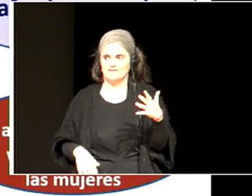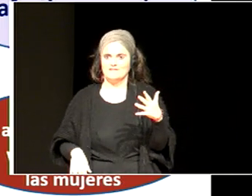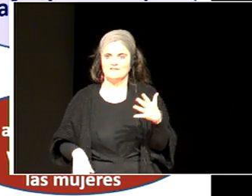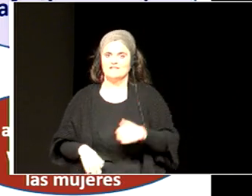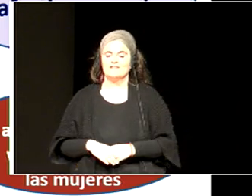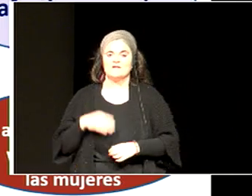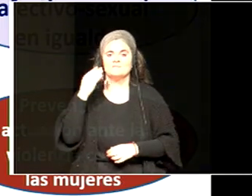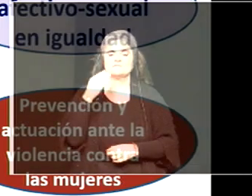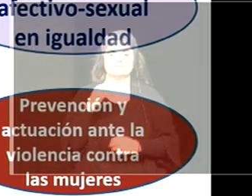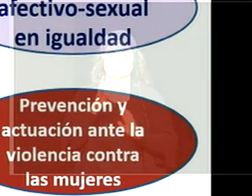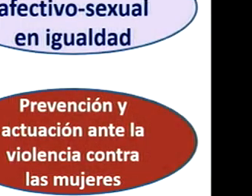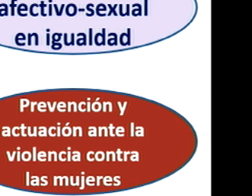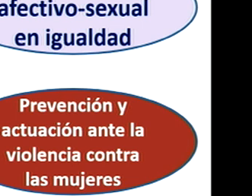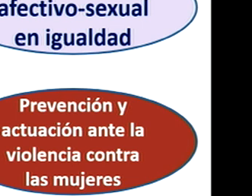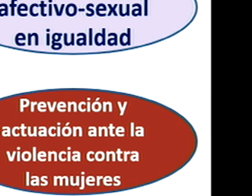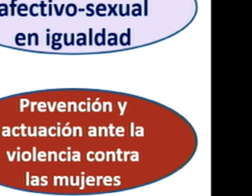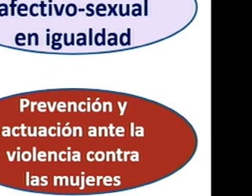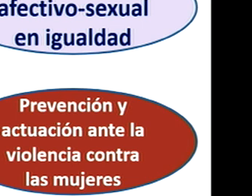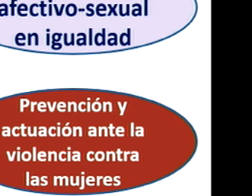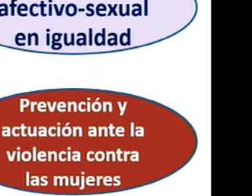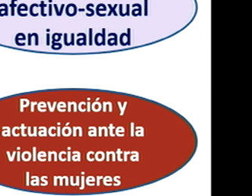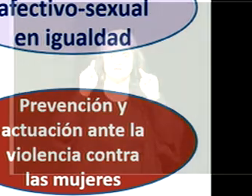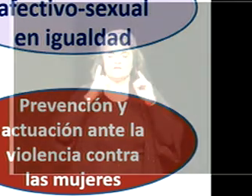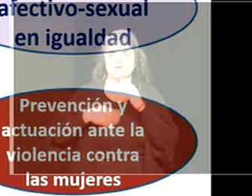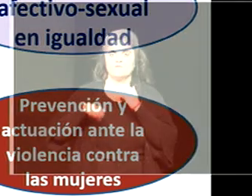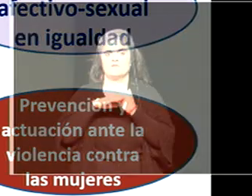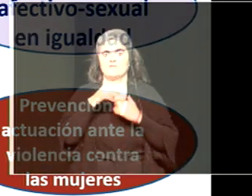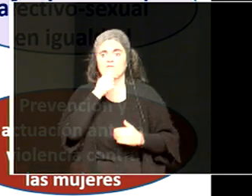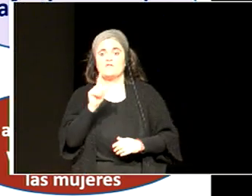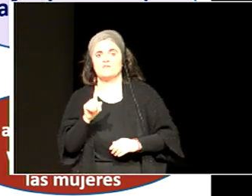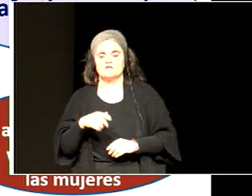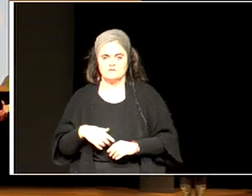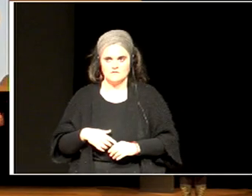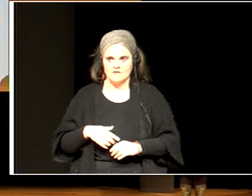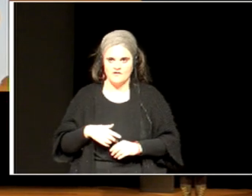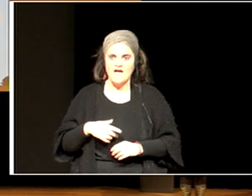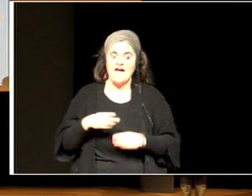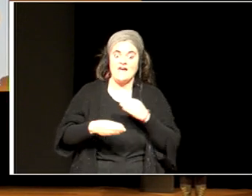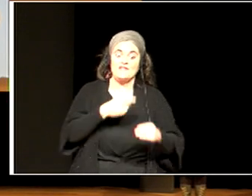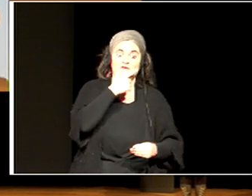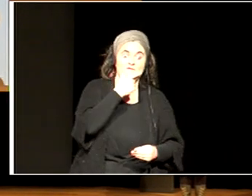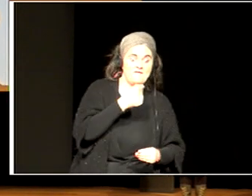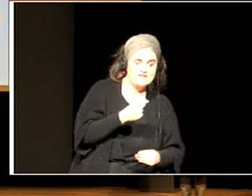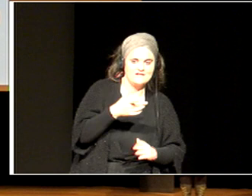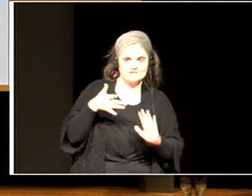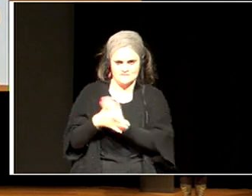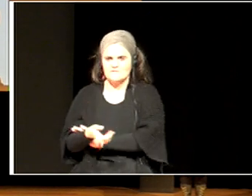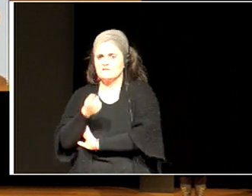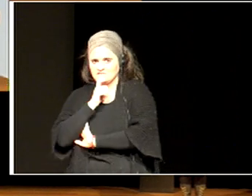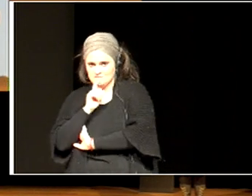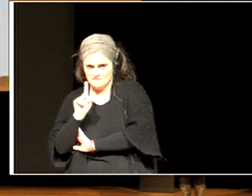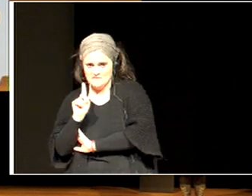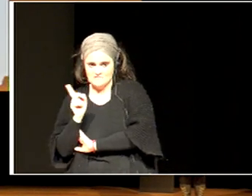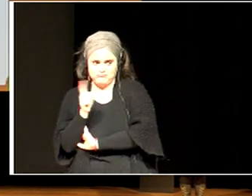fácil propone un plan oficial de hacer algo sencillo es muy complicado pero bueno pero esta vez creo que lo hemos conseguido